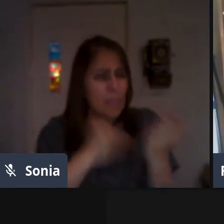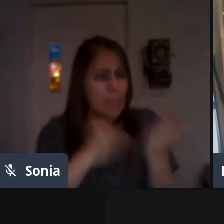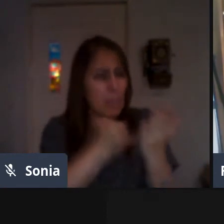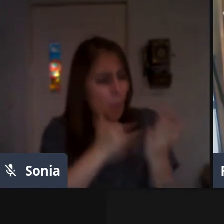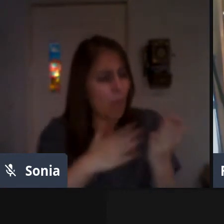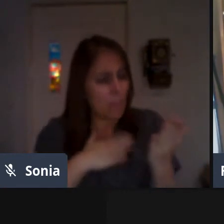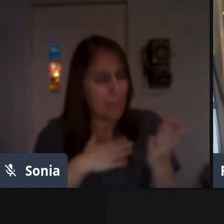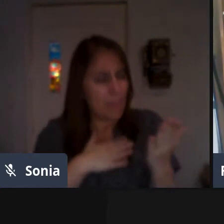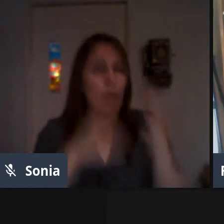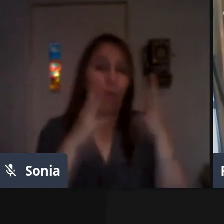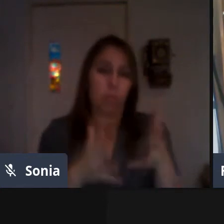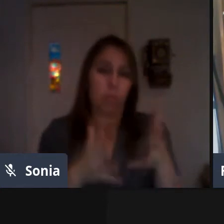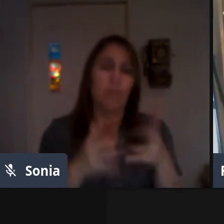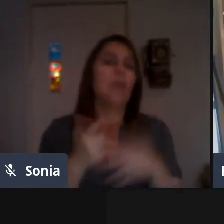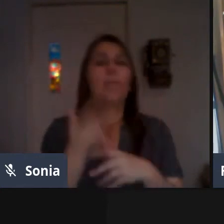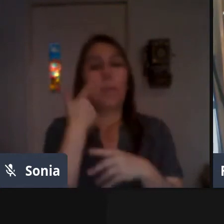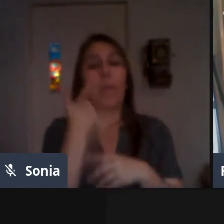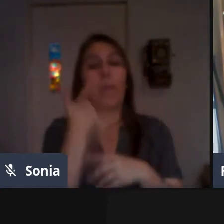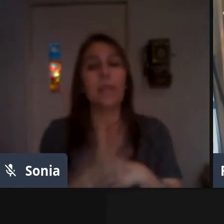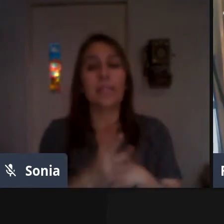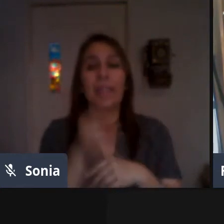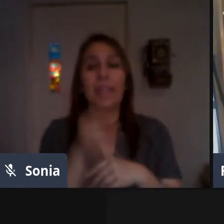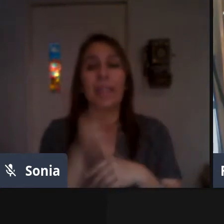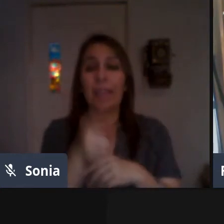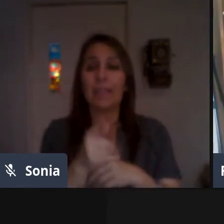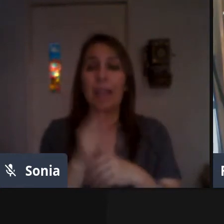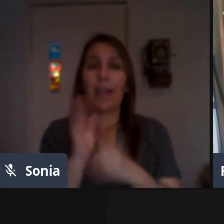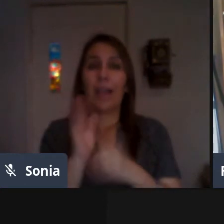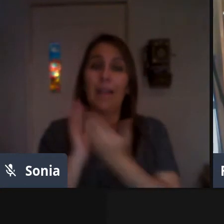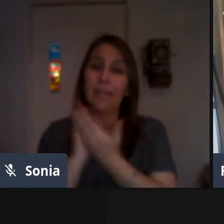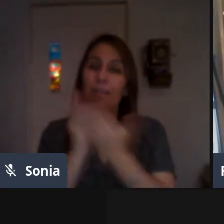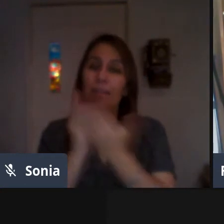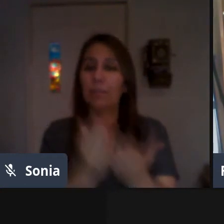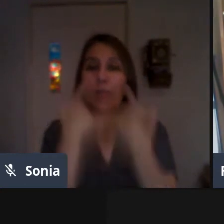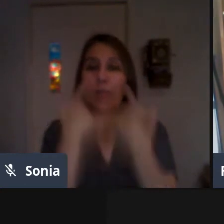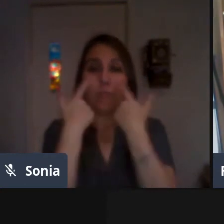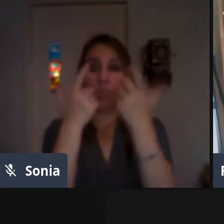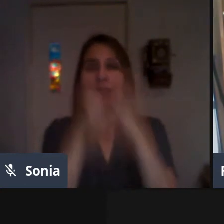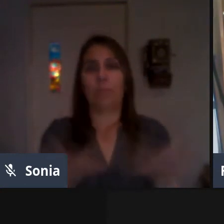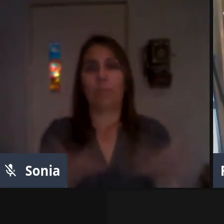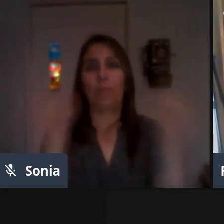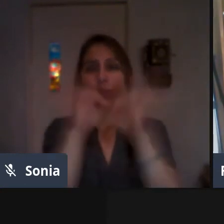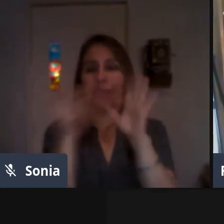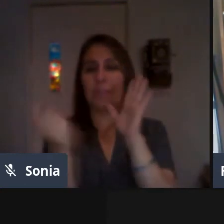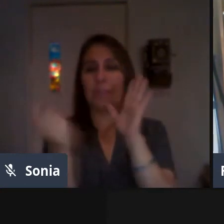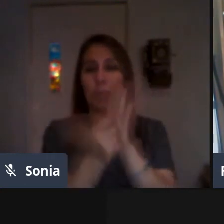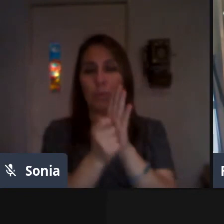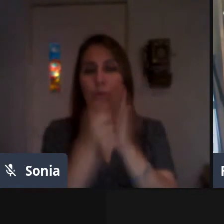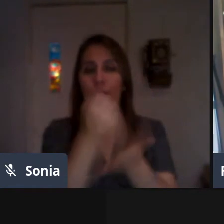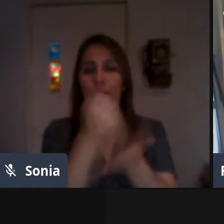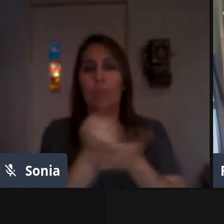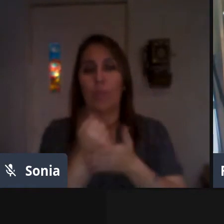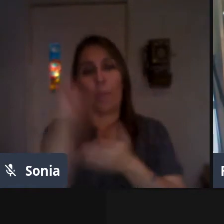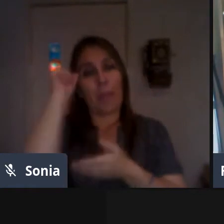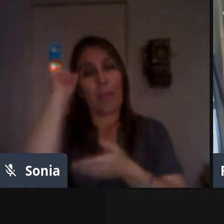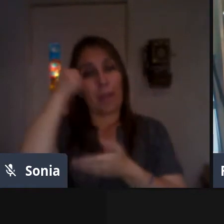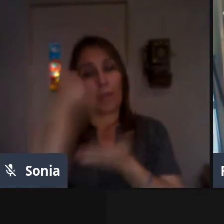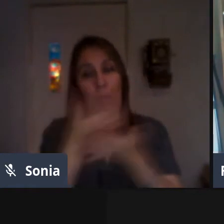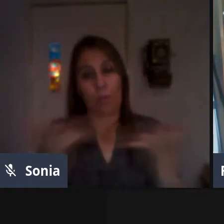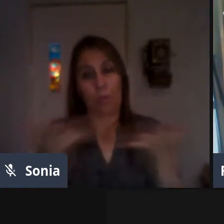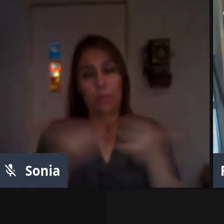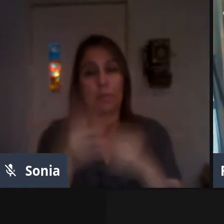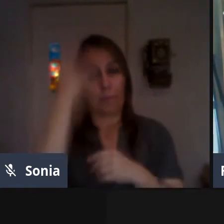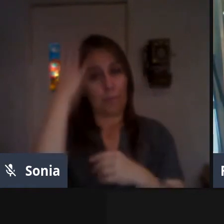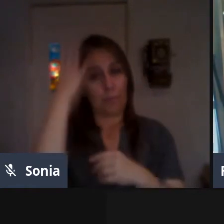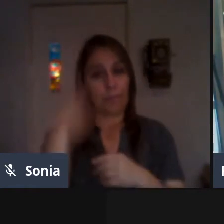muy potente de ese tipo de literatura si ese como también entramos a reconocer que también hemos